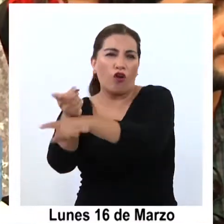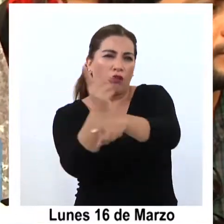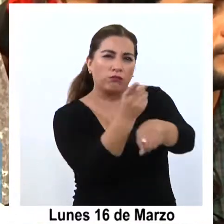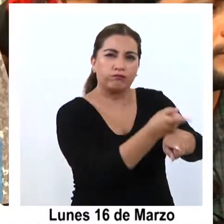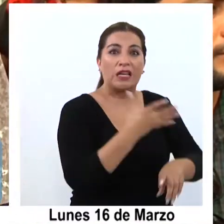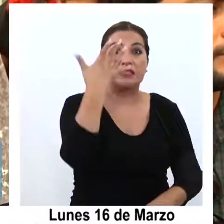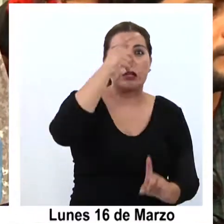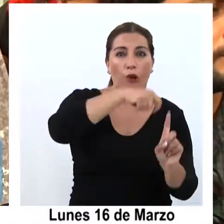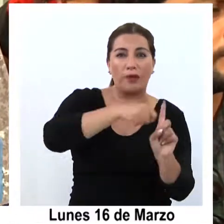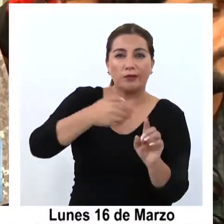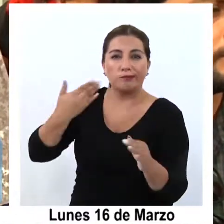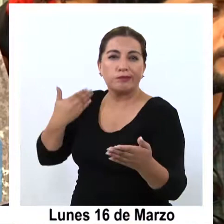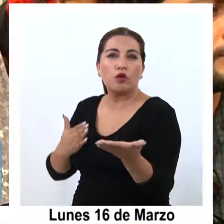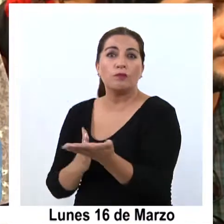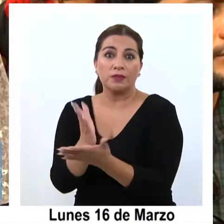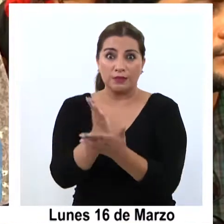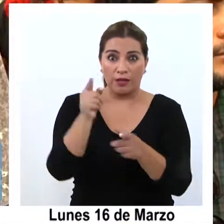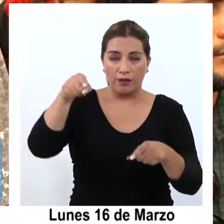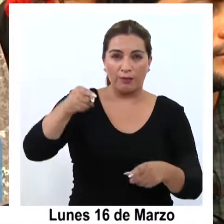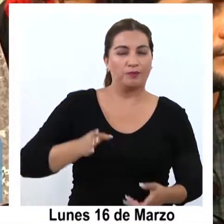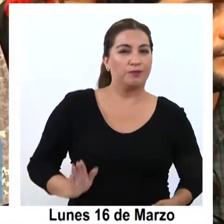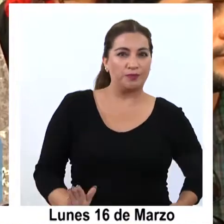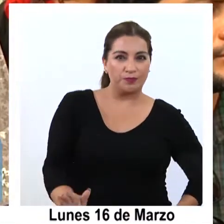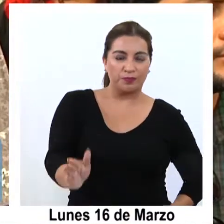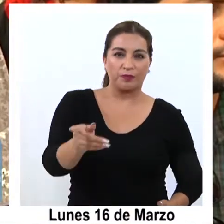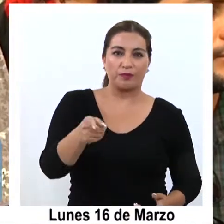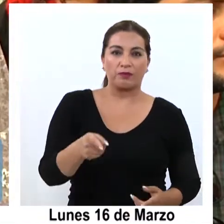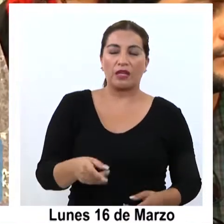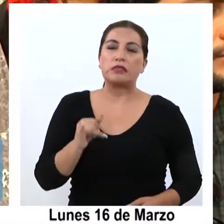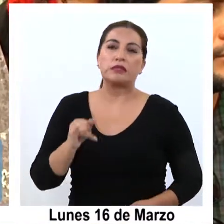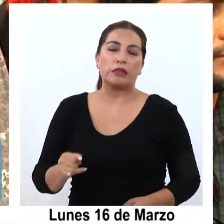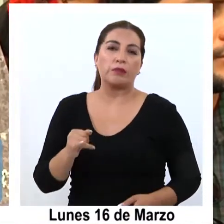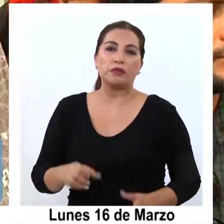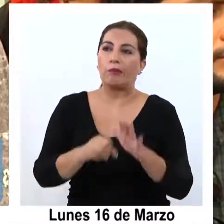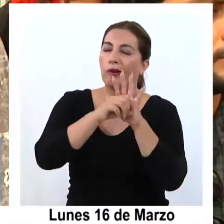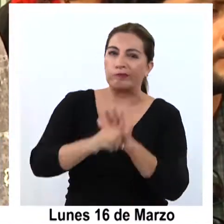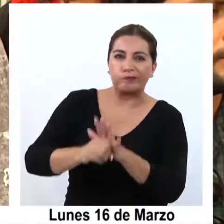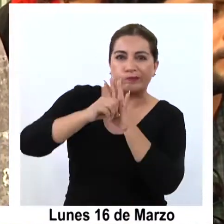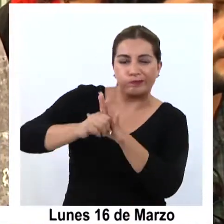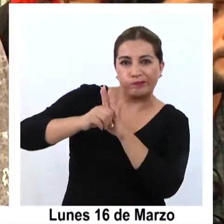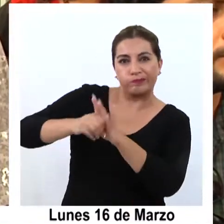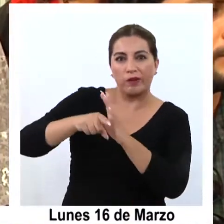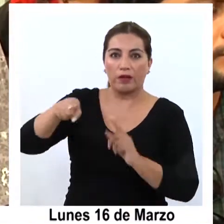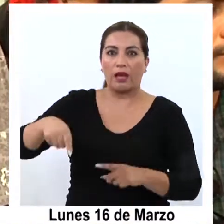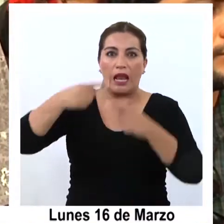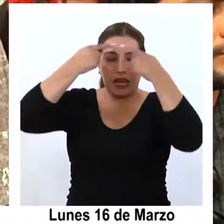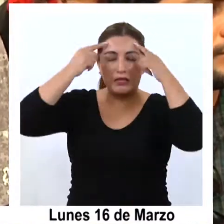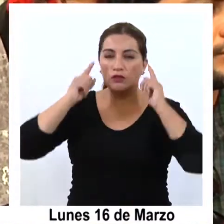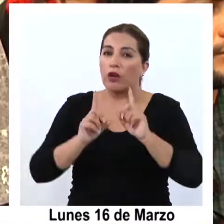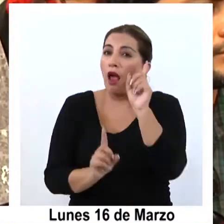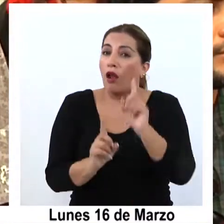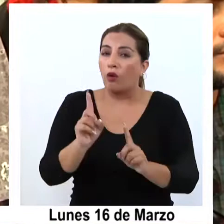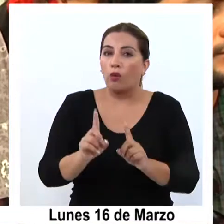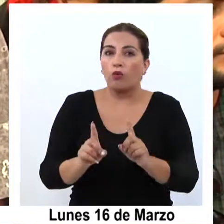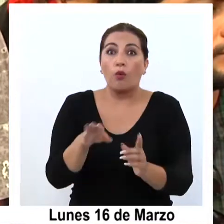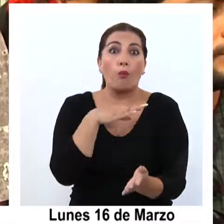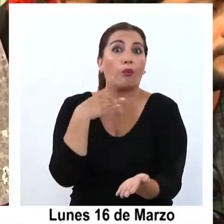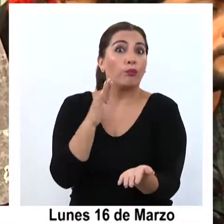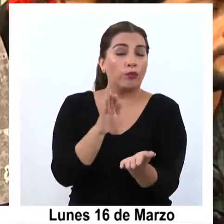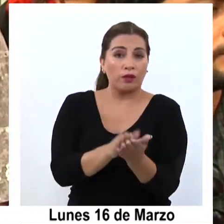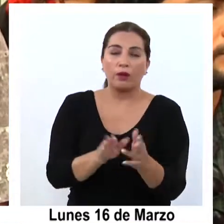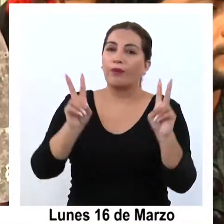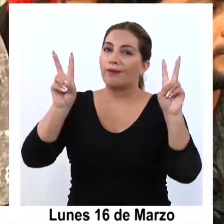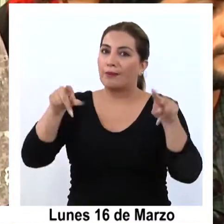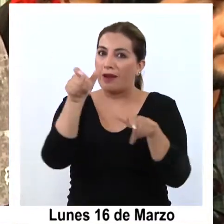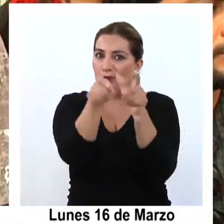durante estos ya cinco meses de movilizaciones para seguir amedrentando, seguir causando lesiones, inclusive en